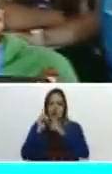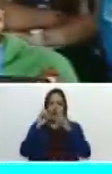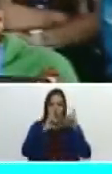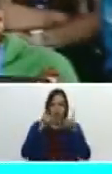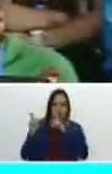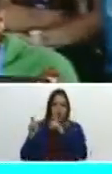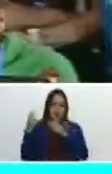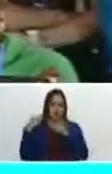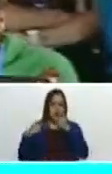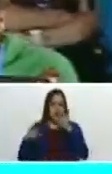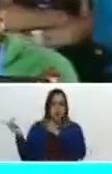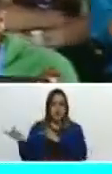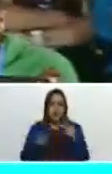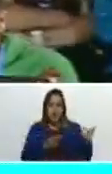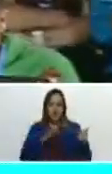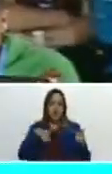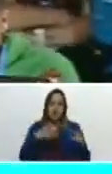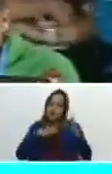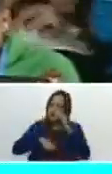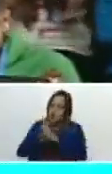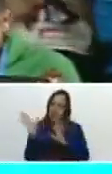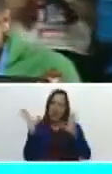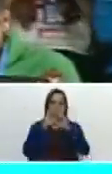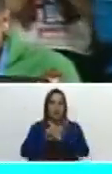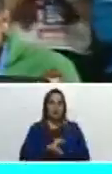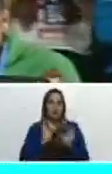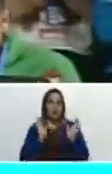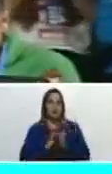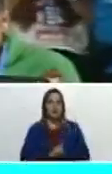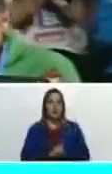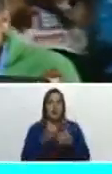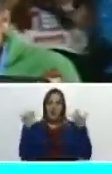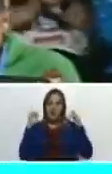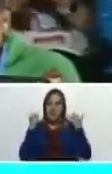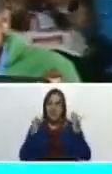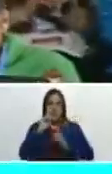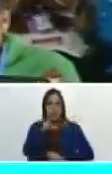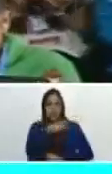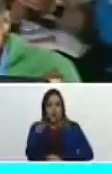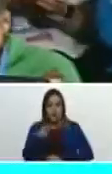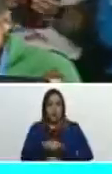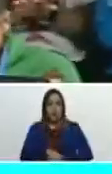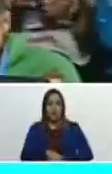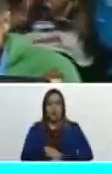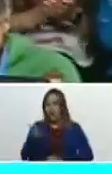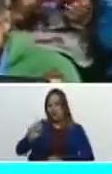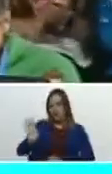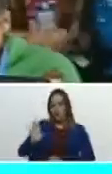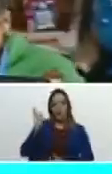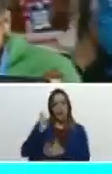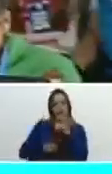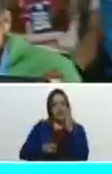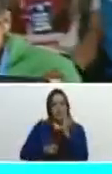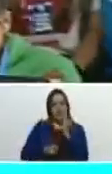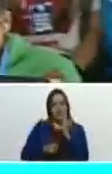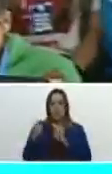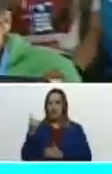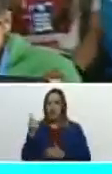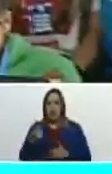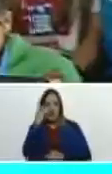una invitación para salir en la noche, una rumba, ¿o no? No, así para eso no. Que nos llegue prohibido, eso no. Solo para